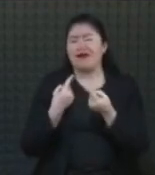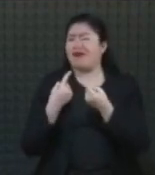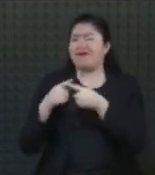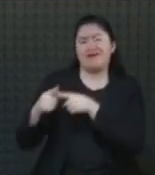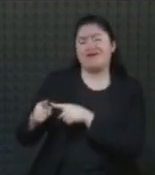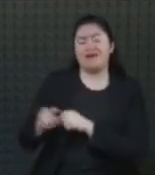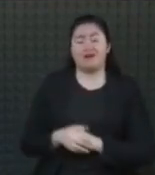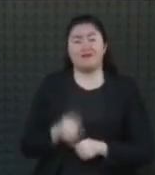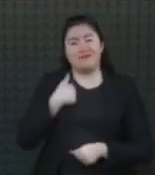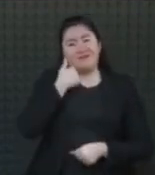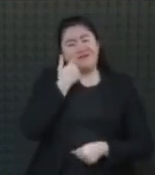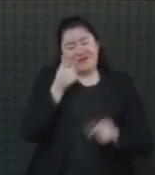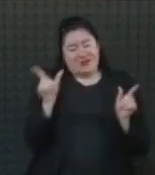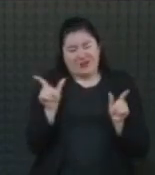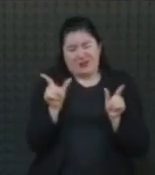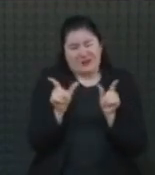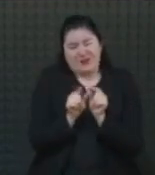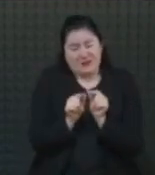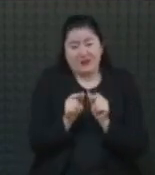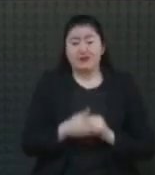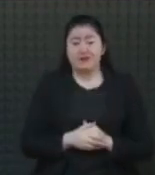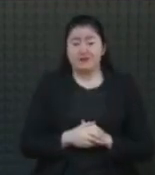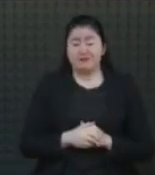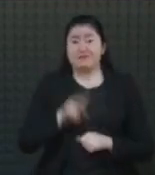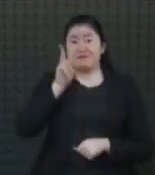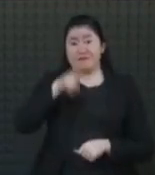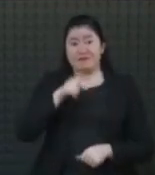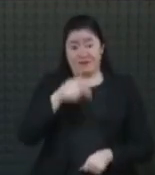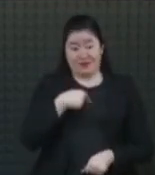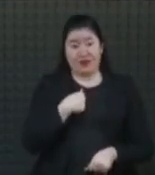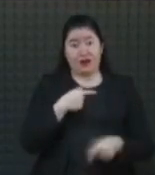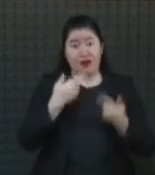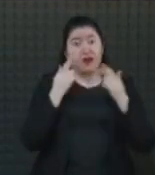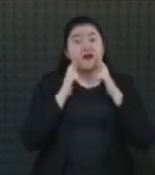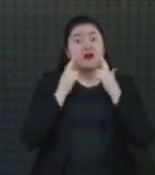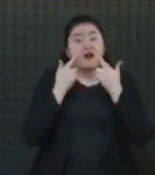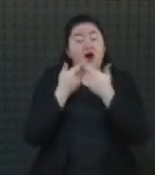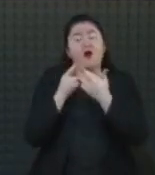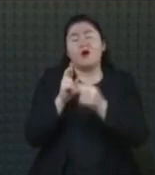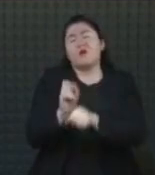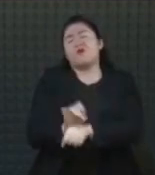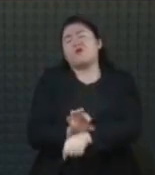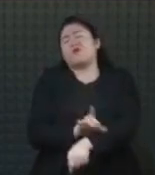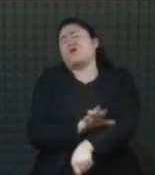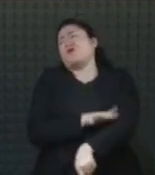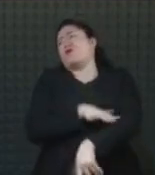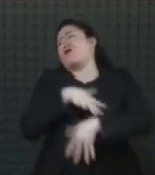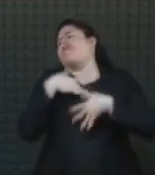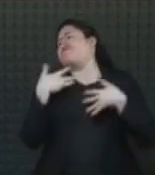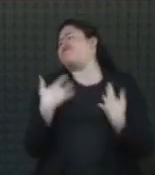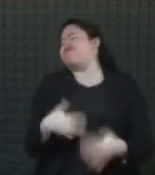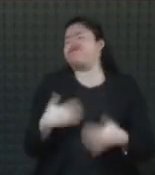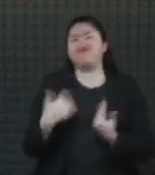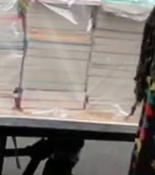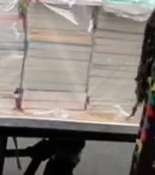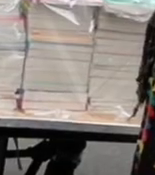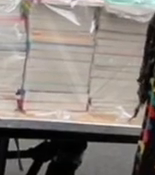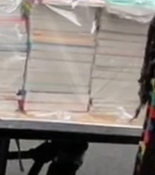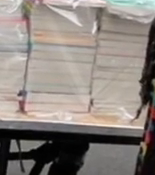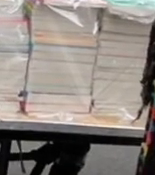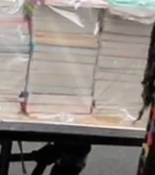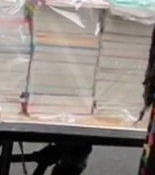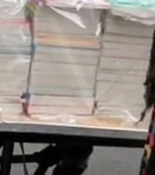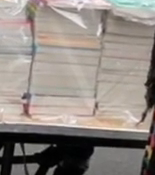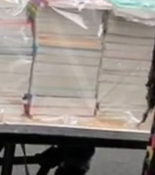Voy a intentar ser muy breve, a pesar de que me emocionan este tipo de reuniones, cuando nos vemos en familia,